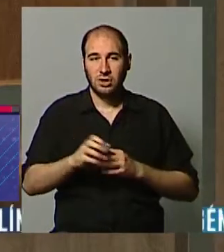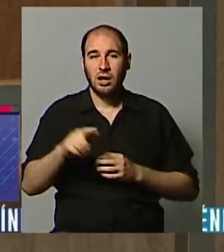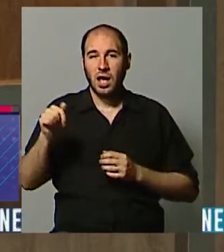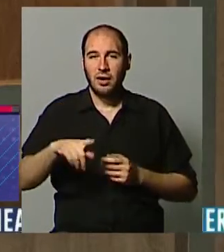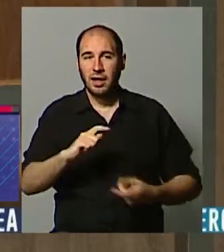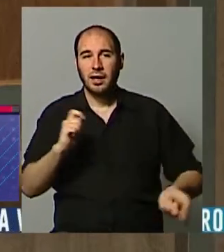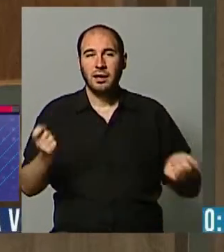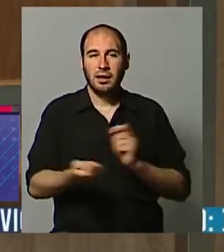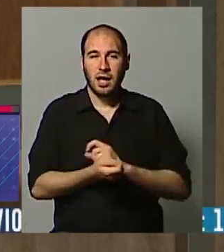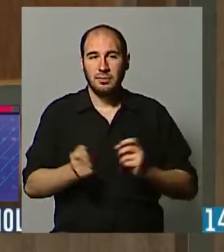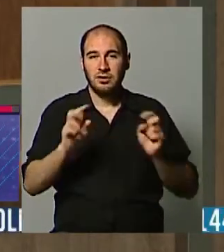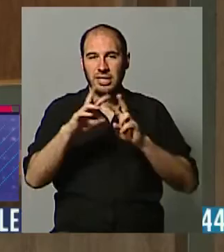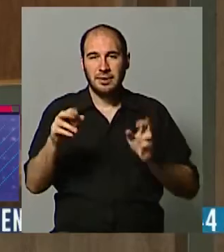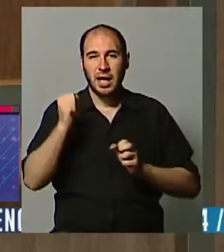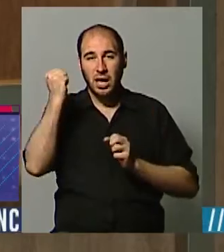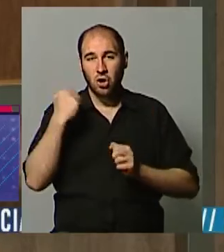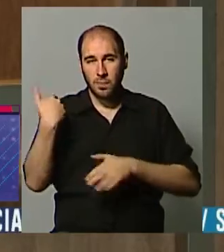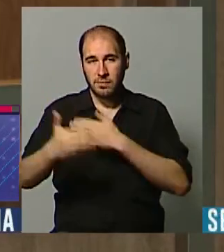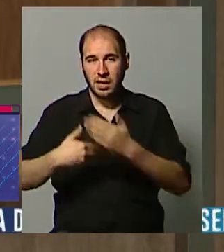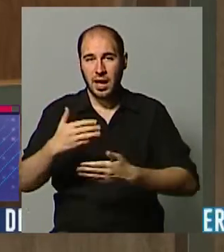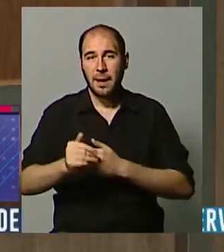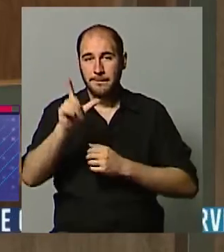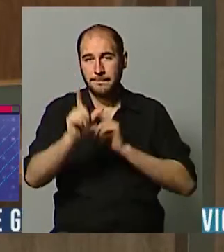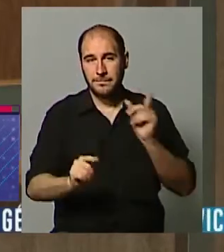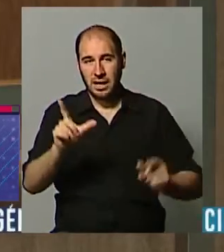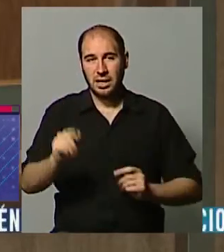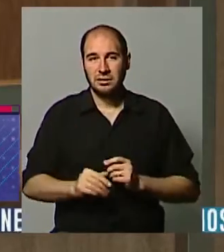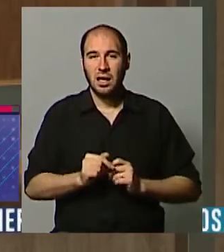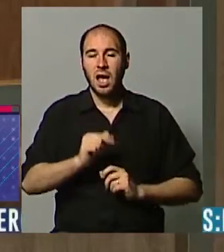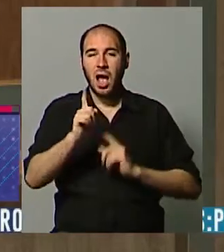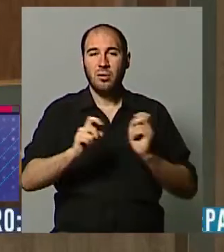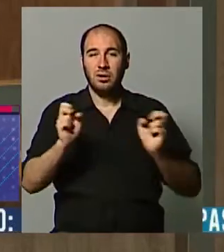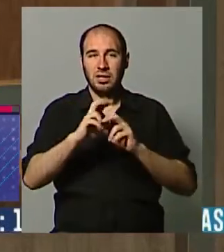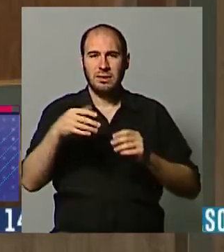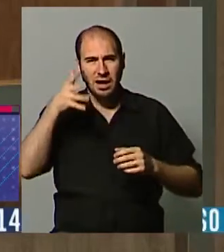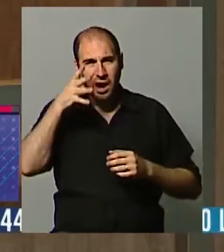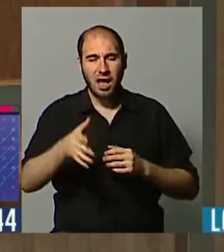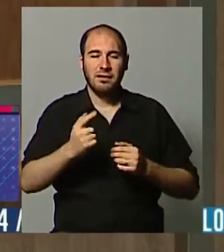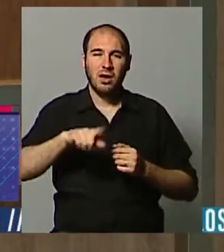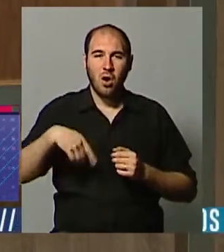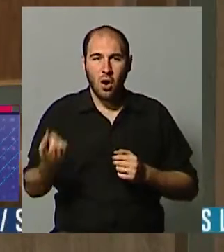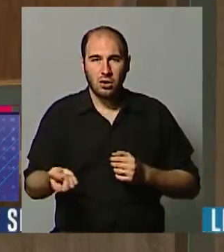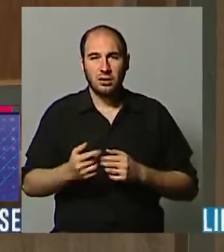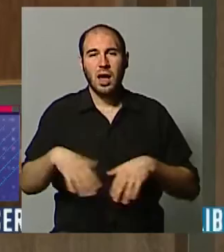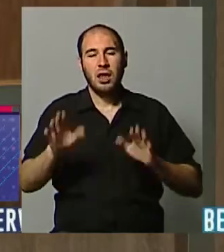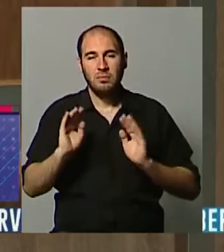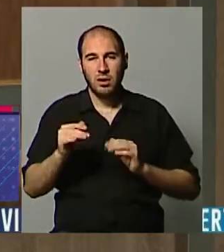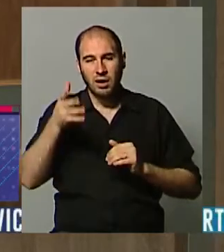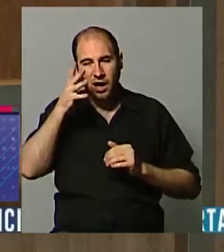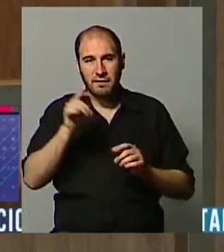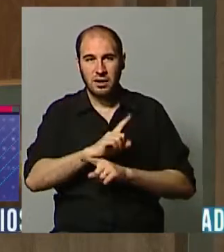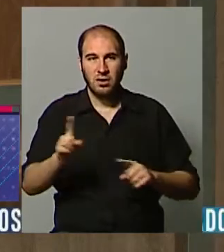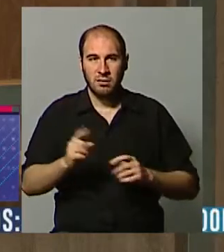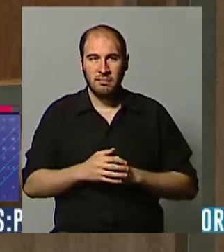de cambios, tiene que ver con la economía que están viviendo los países, algunos por una situación más crítica, otros tal vez no es tan grave la